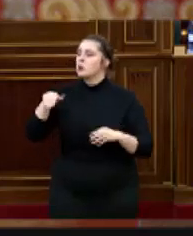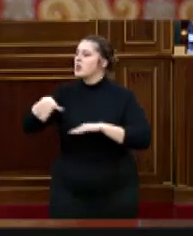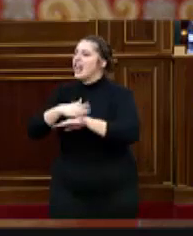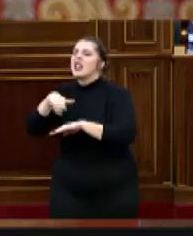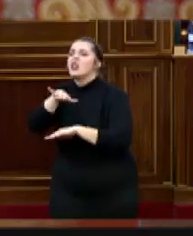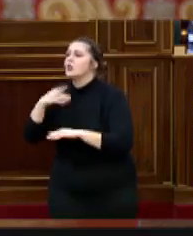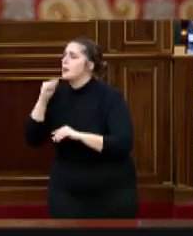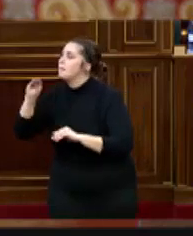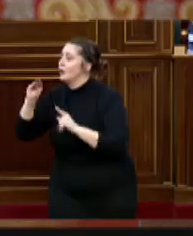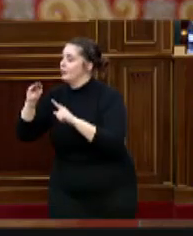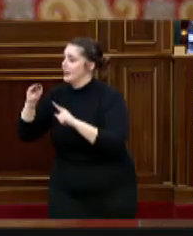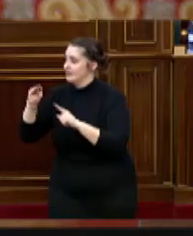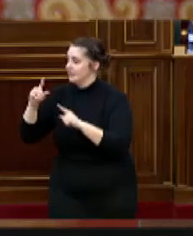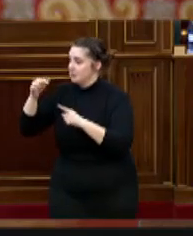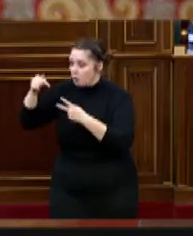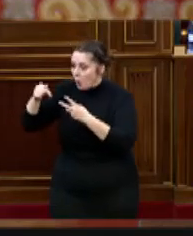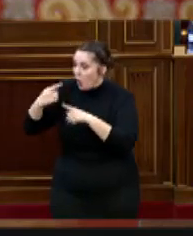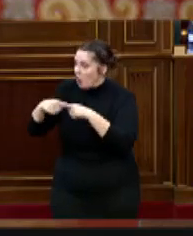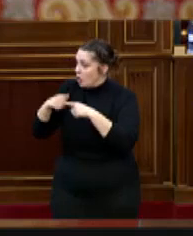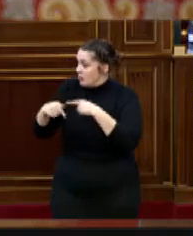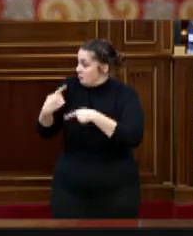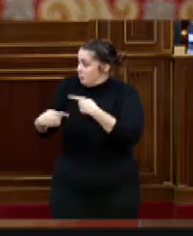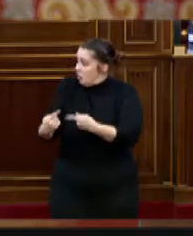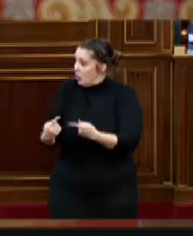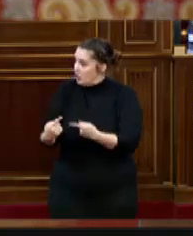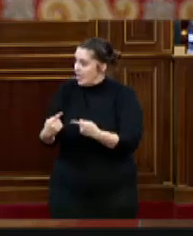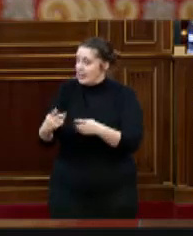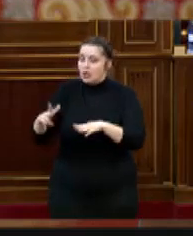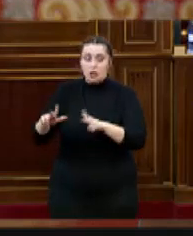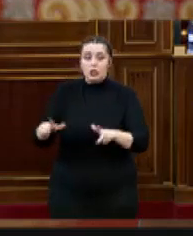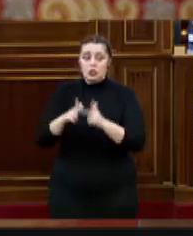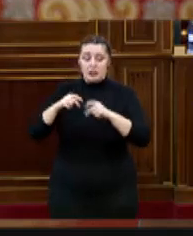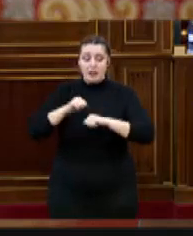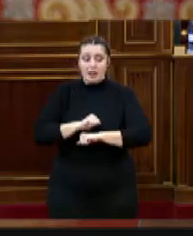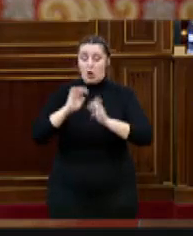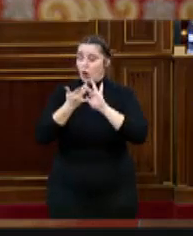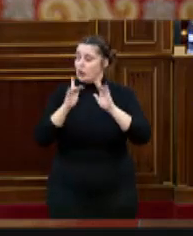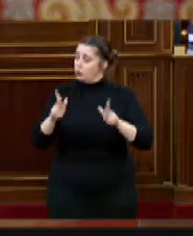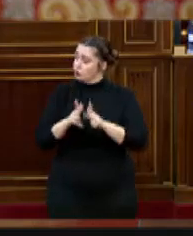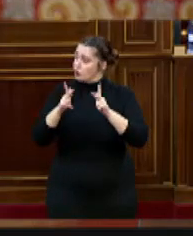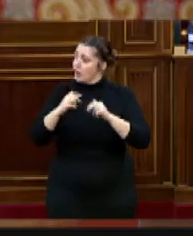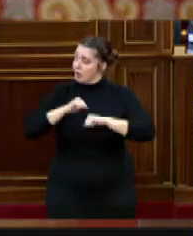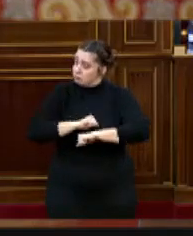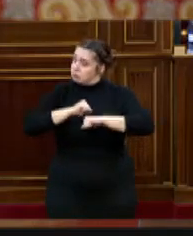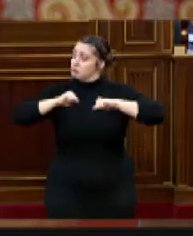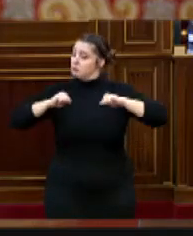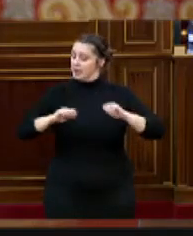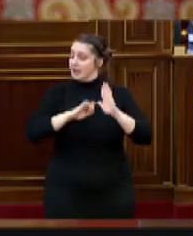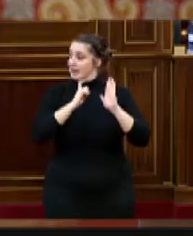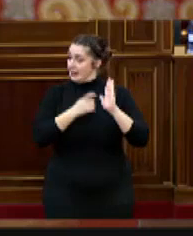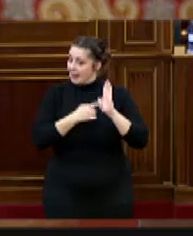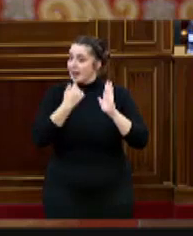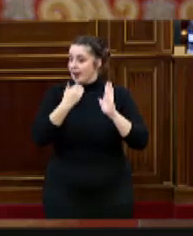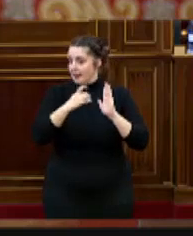todo el el Corpus social se asienta en un ánimo y ese ánimo es la